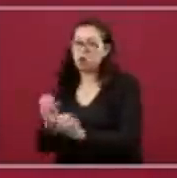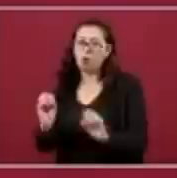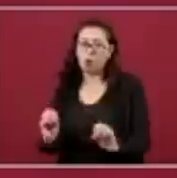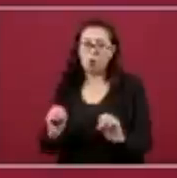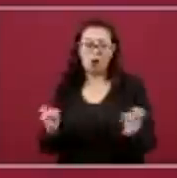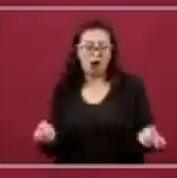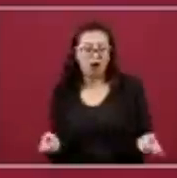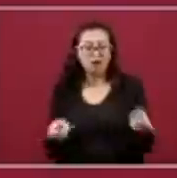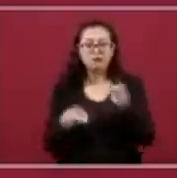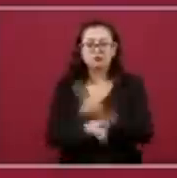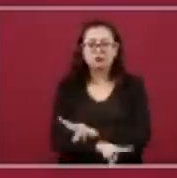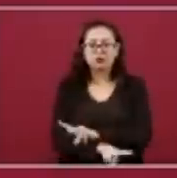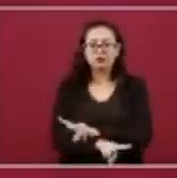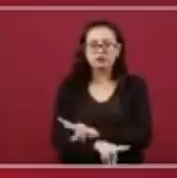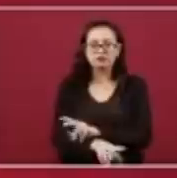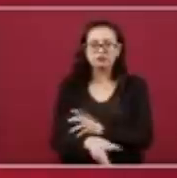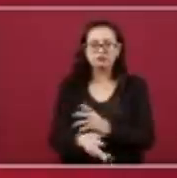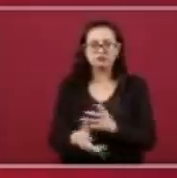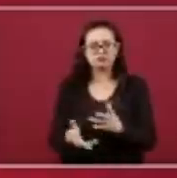entonces